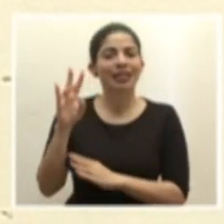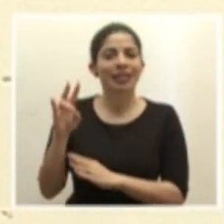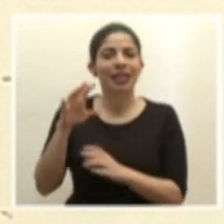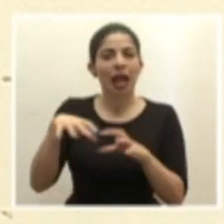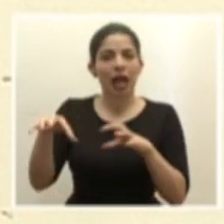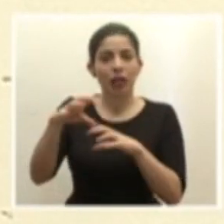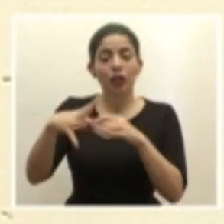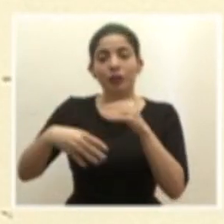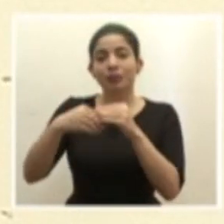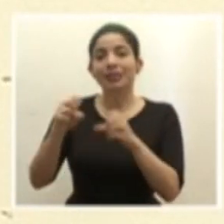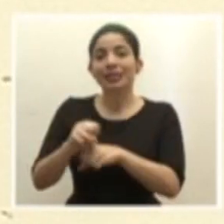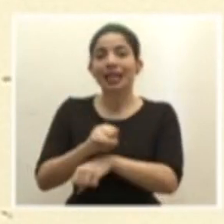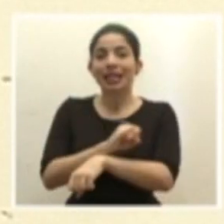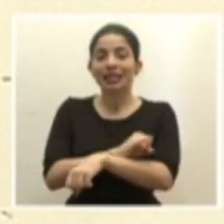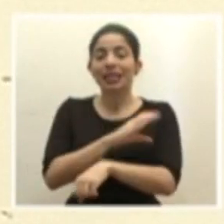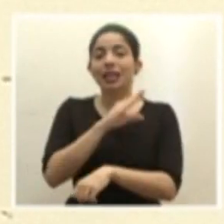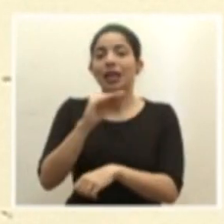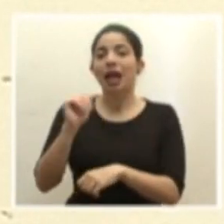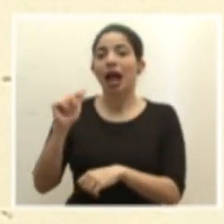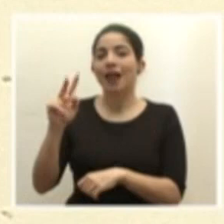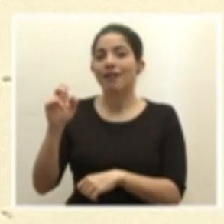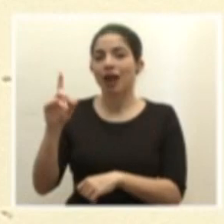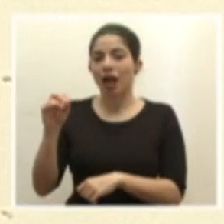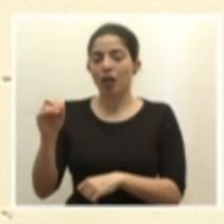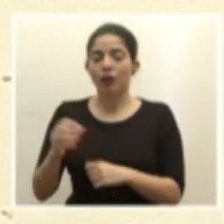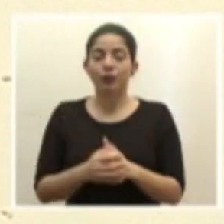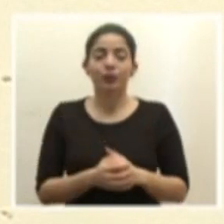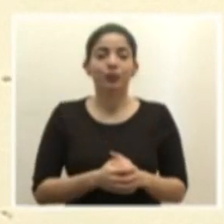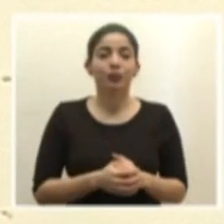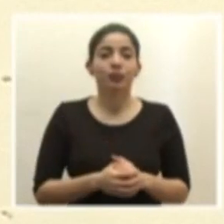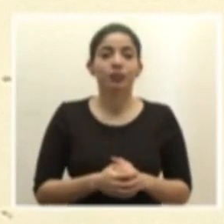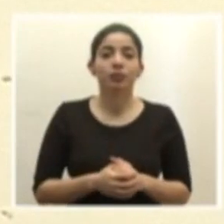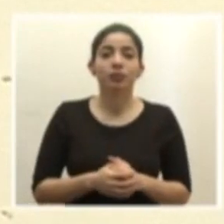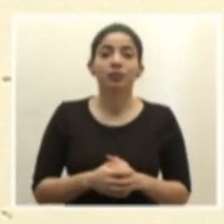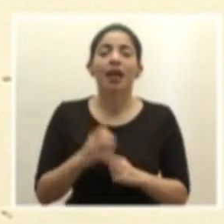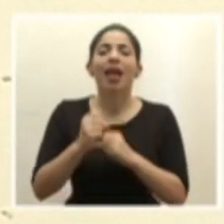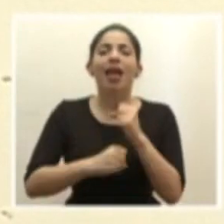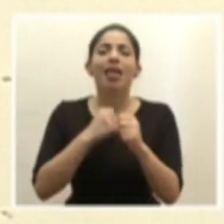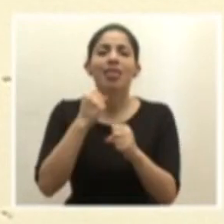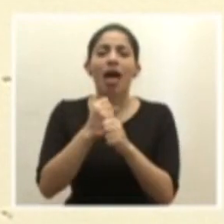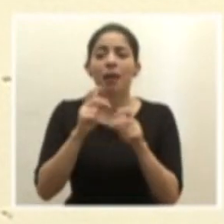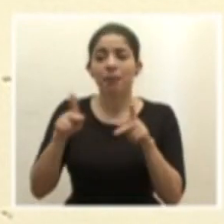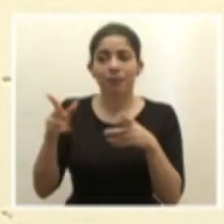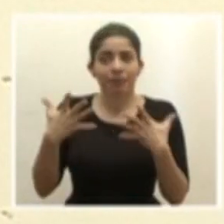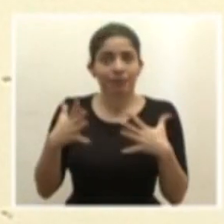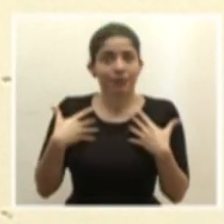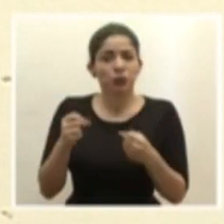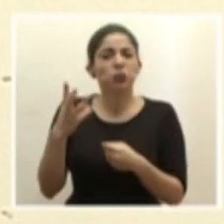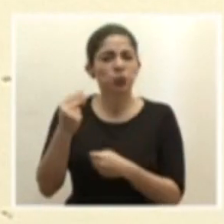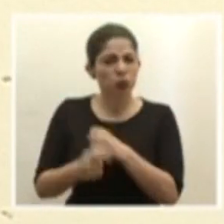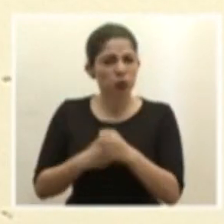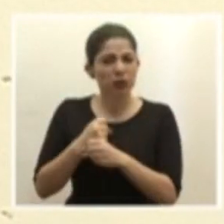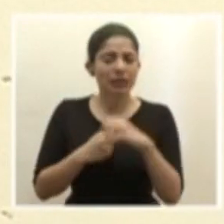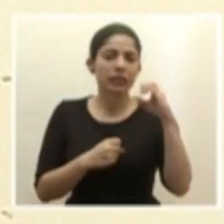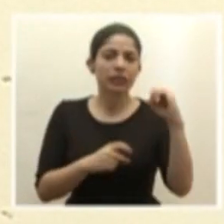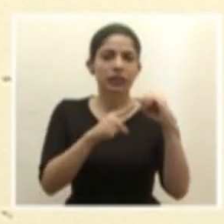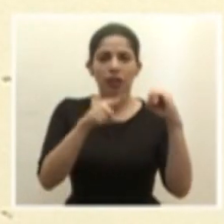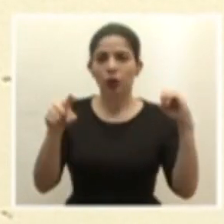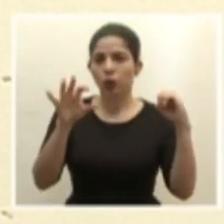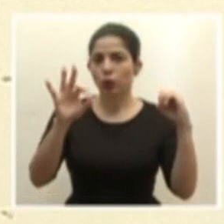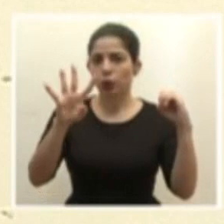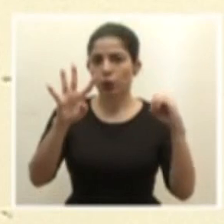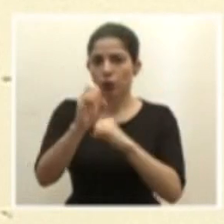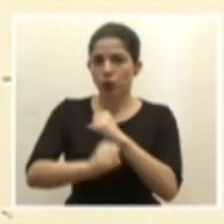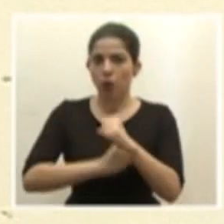Isidro y Alvarado. Tenemos casos en lo que es el rango de edad de los casos recuperados, van desde los 0 hasta los